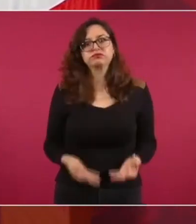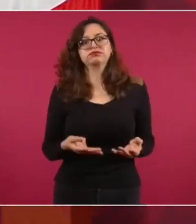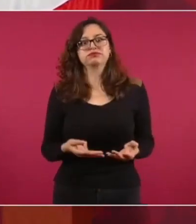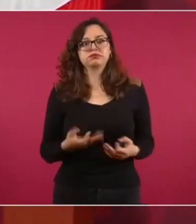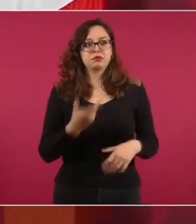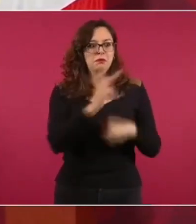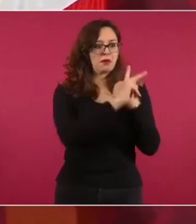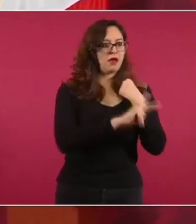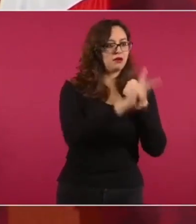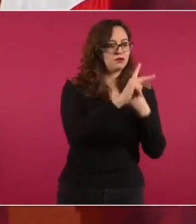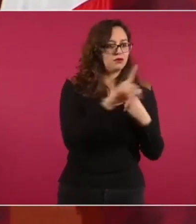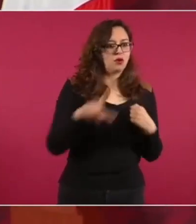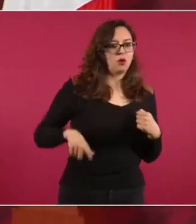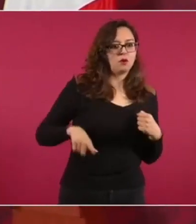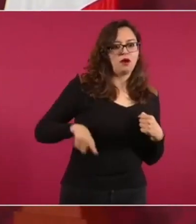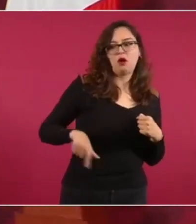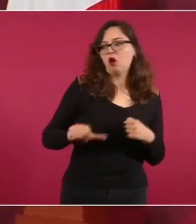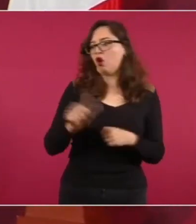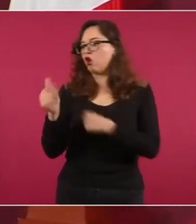legítimamente constituidos,